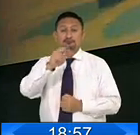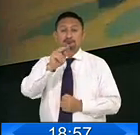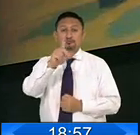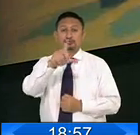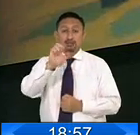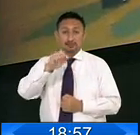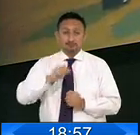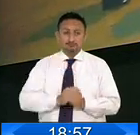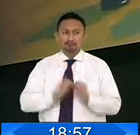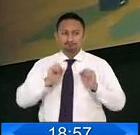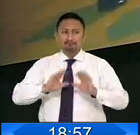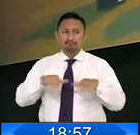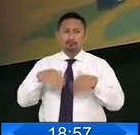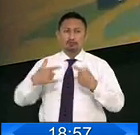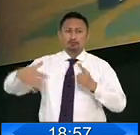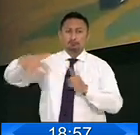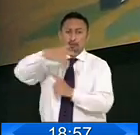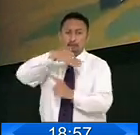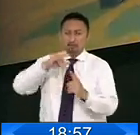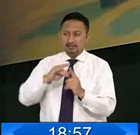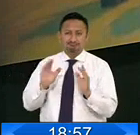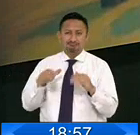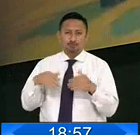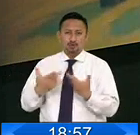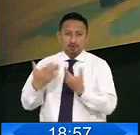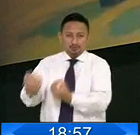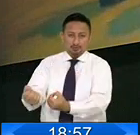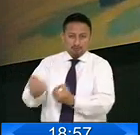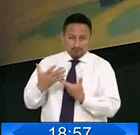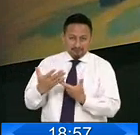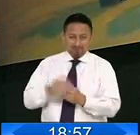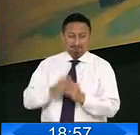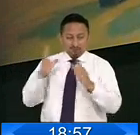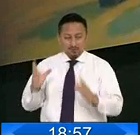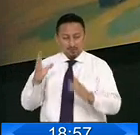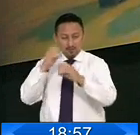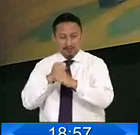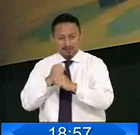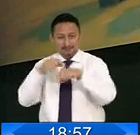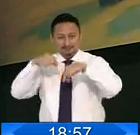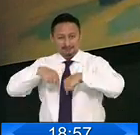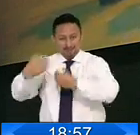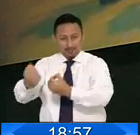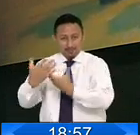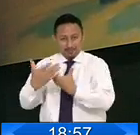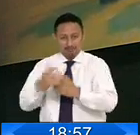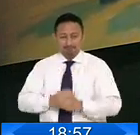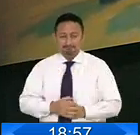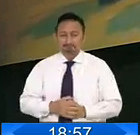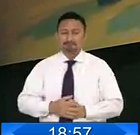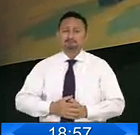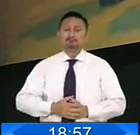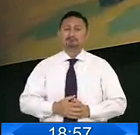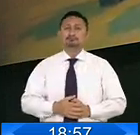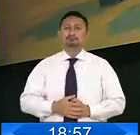que nos cuente cómo está el ambiente a esta hora de la noche. Muy buenas noches, Charlie, cuéntanos. Te